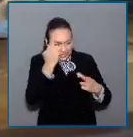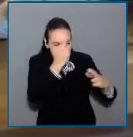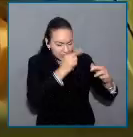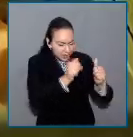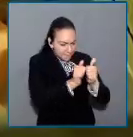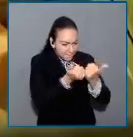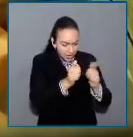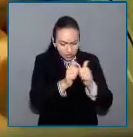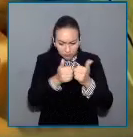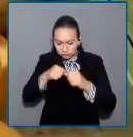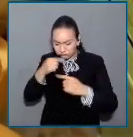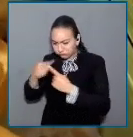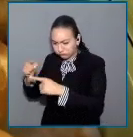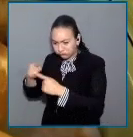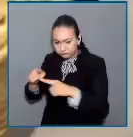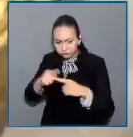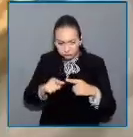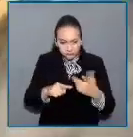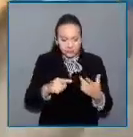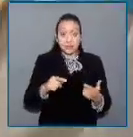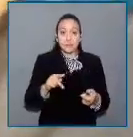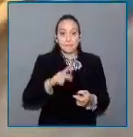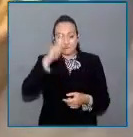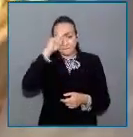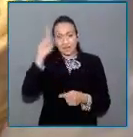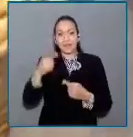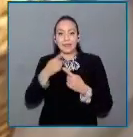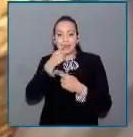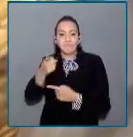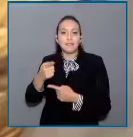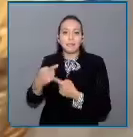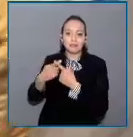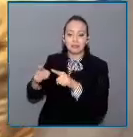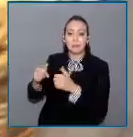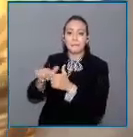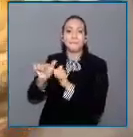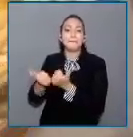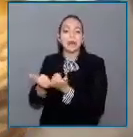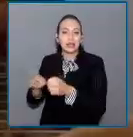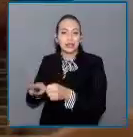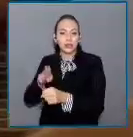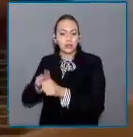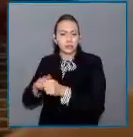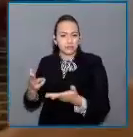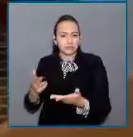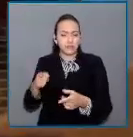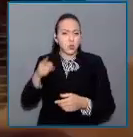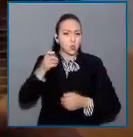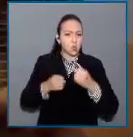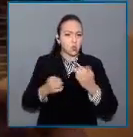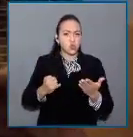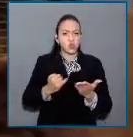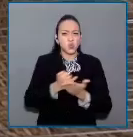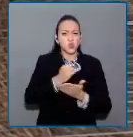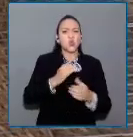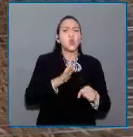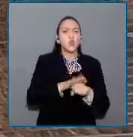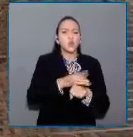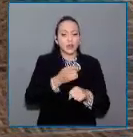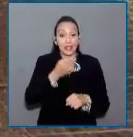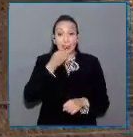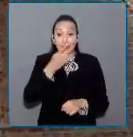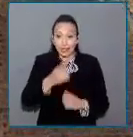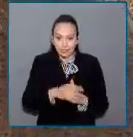peor que al que se considera pan común. La razón de la decisión del Supremo es que la exclusión de dicho